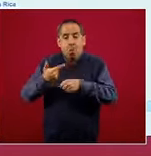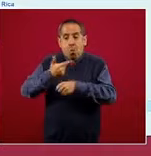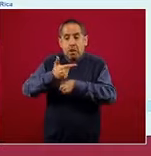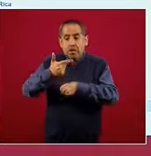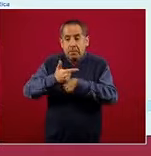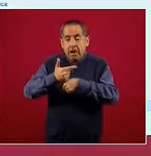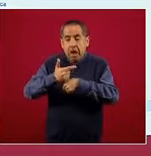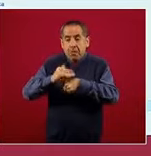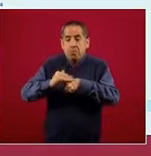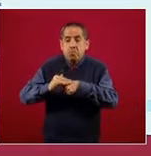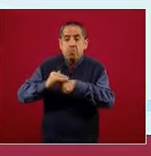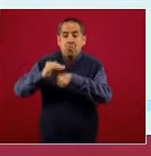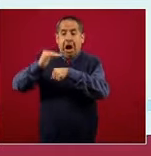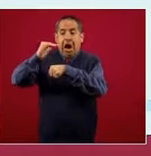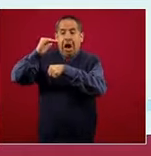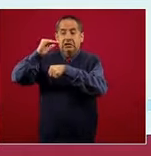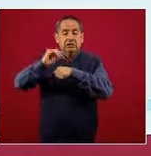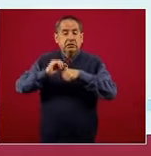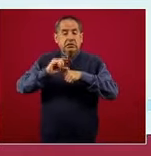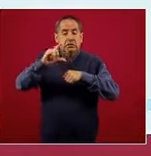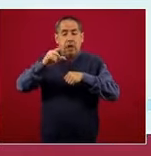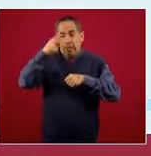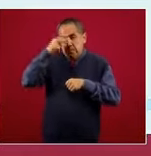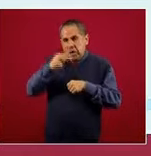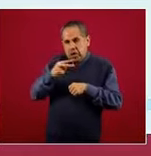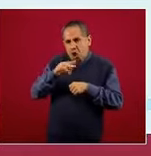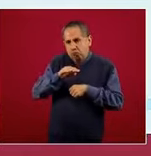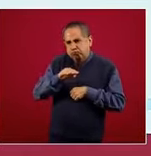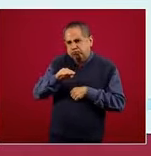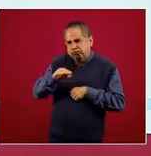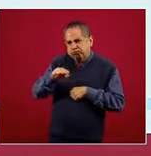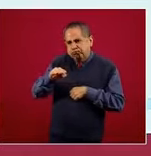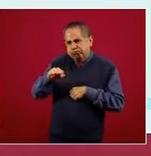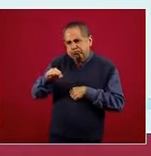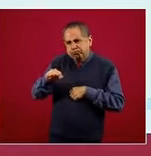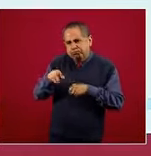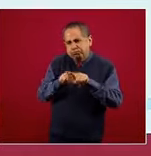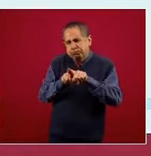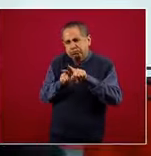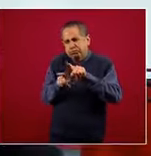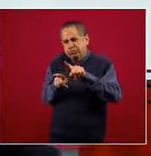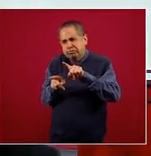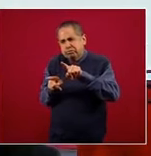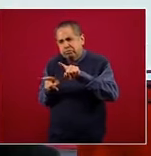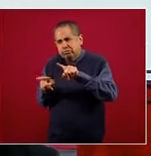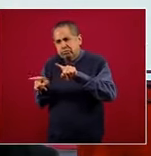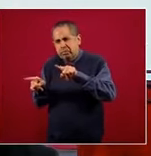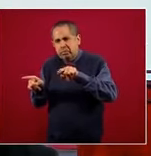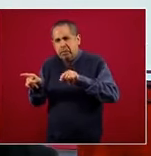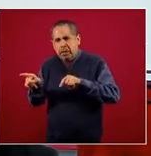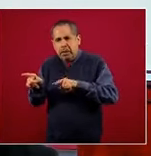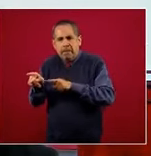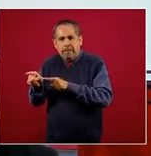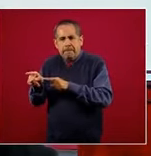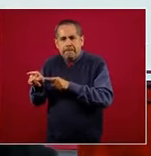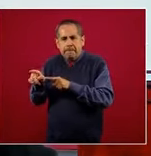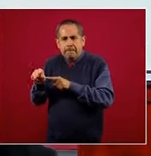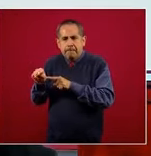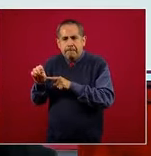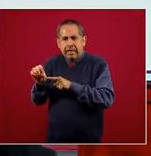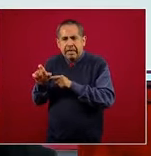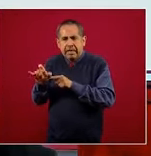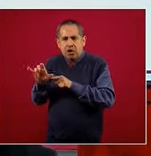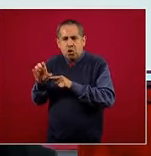Guatemala incrementa su cantidad y México continúa con la misma tendencia. Ya para el día